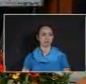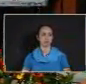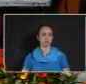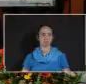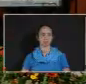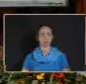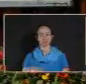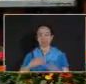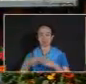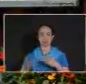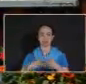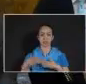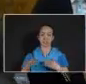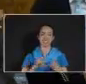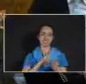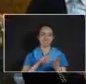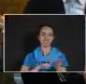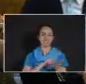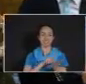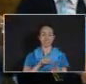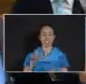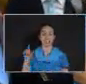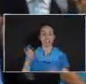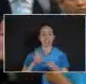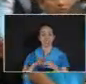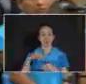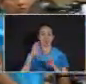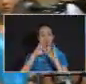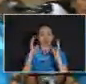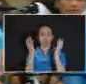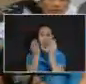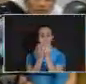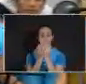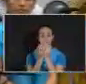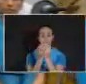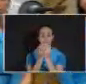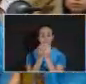En cualquier lugar del mundo, en cualquier lugar del